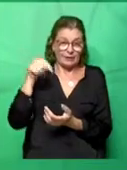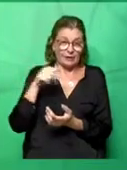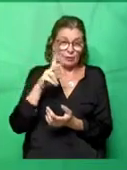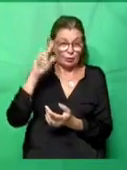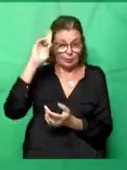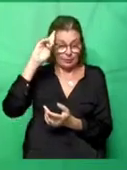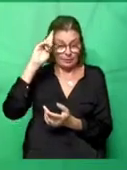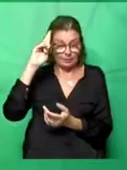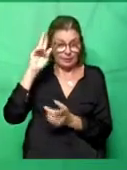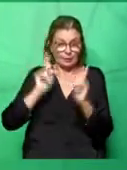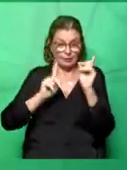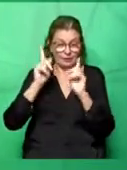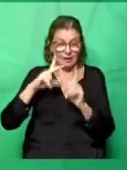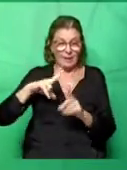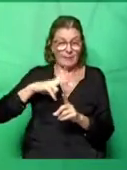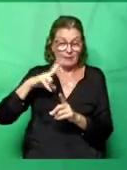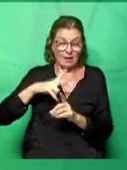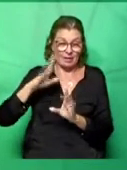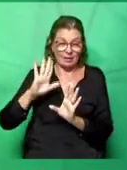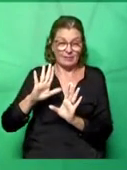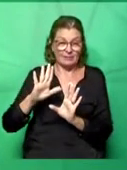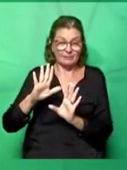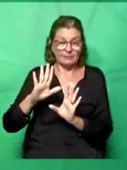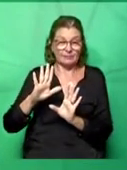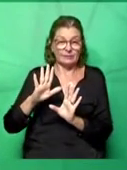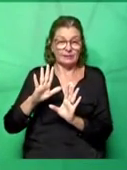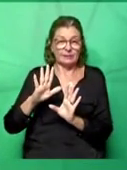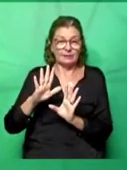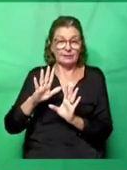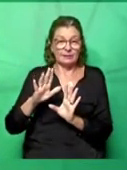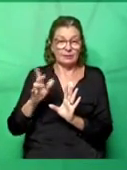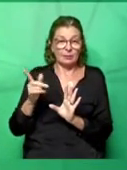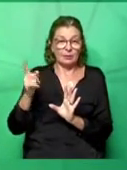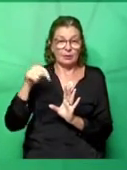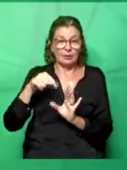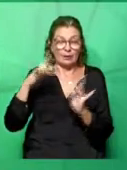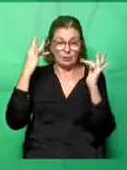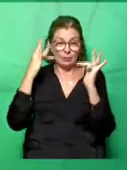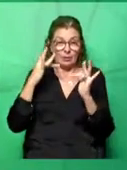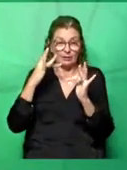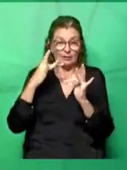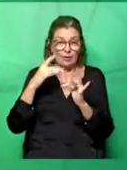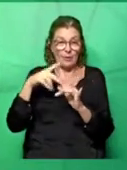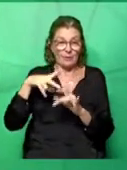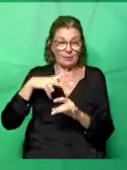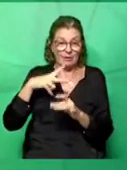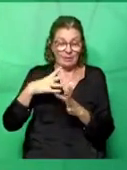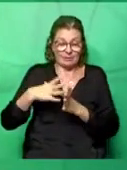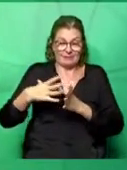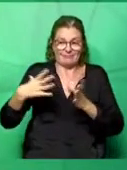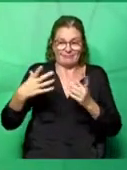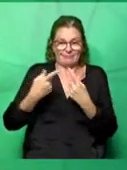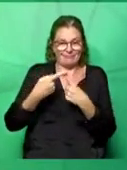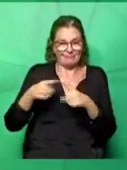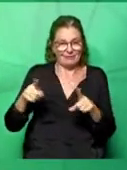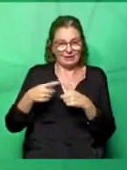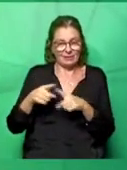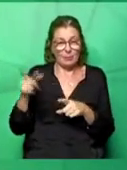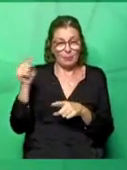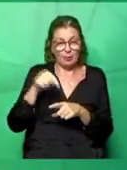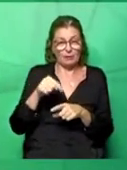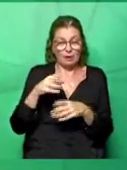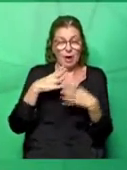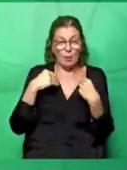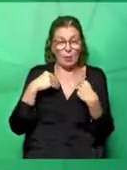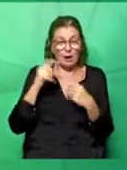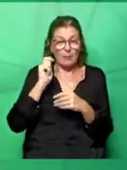a las universidades privadas y la educación privada, no hay que venir con una educación privada para hacer cosas grandes. Al final, Podés venir de una escuela